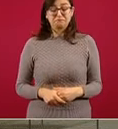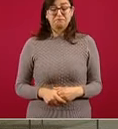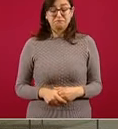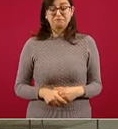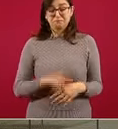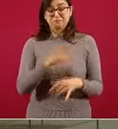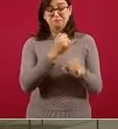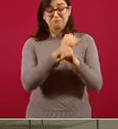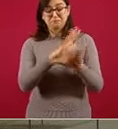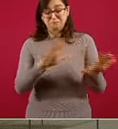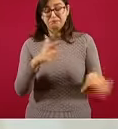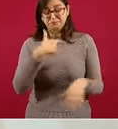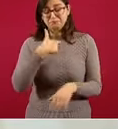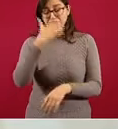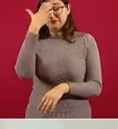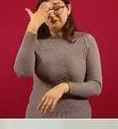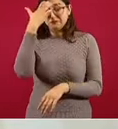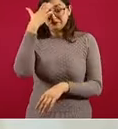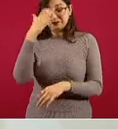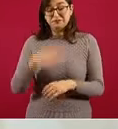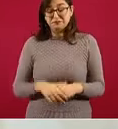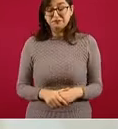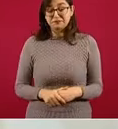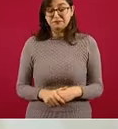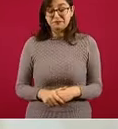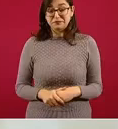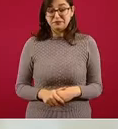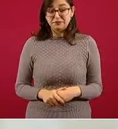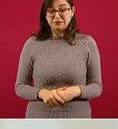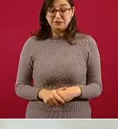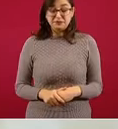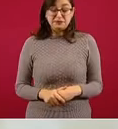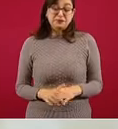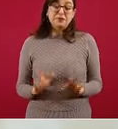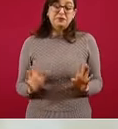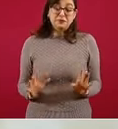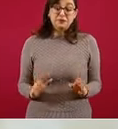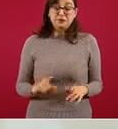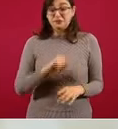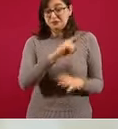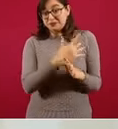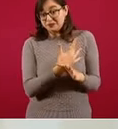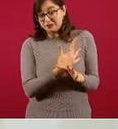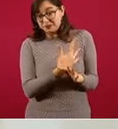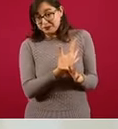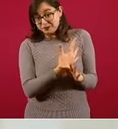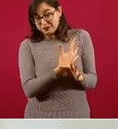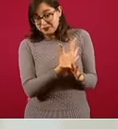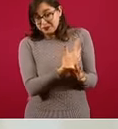sí tenemos ahora también hemos estado, porque la estimación esta que se hizo,